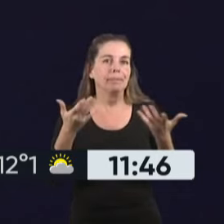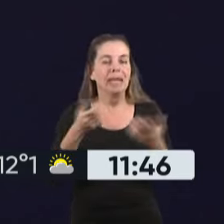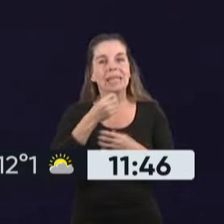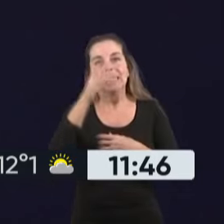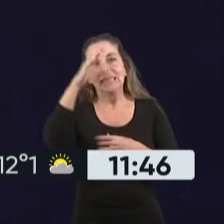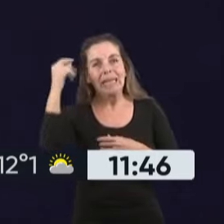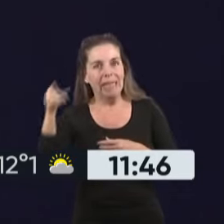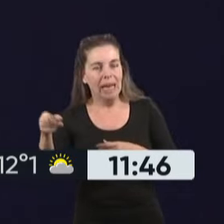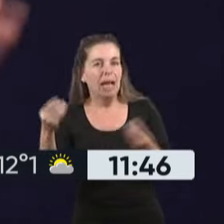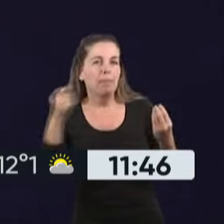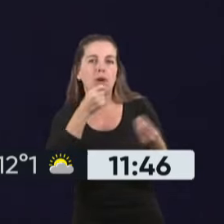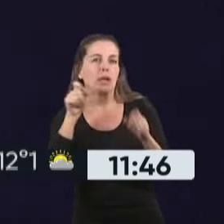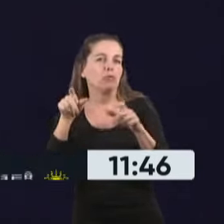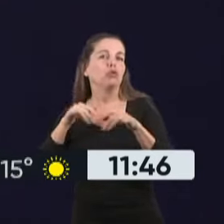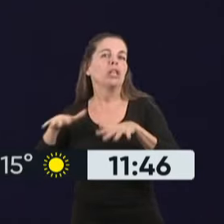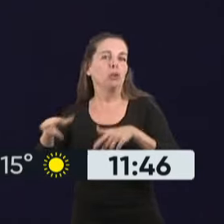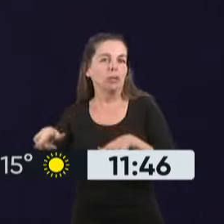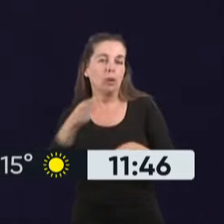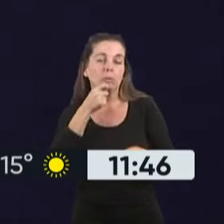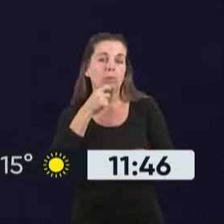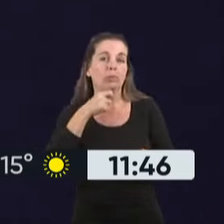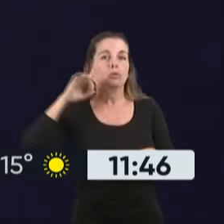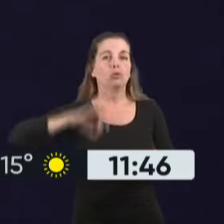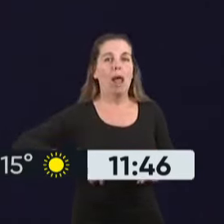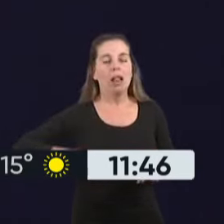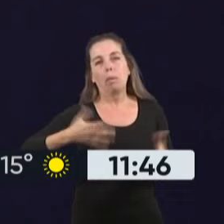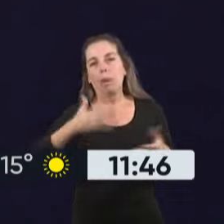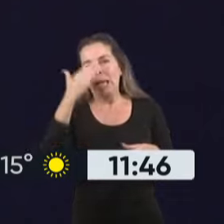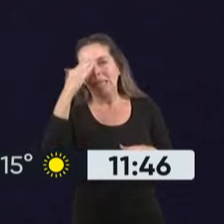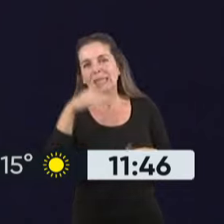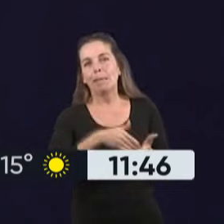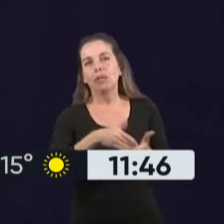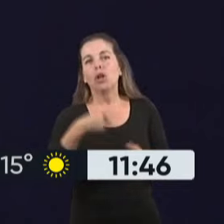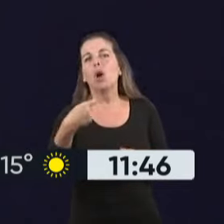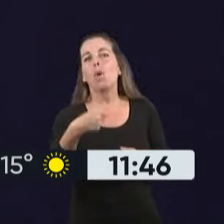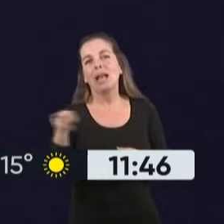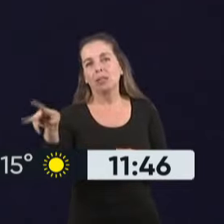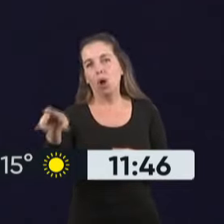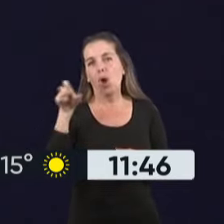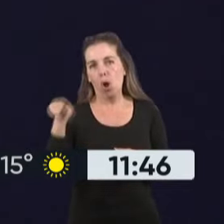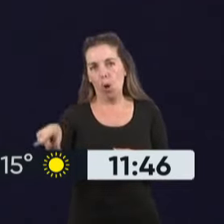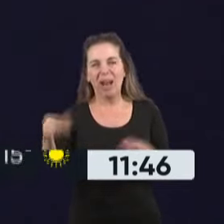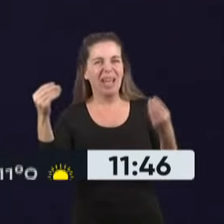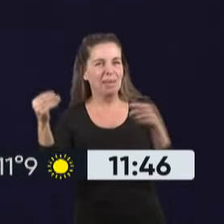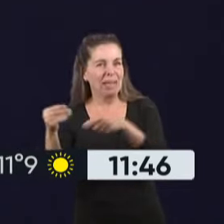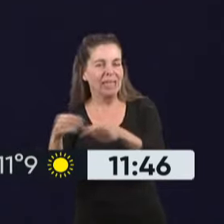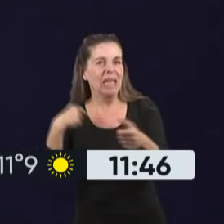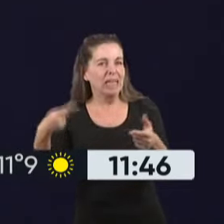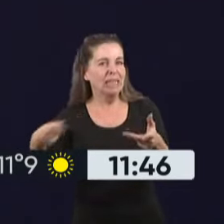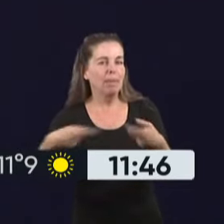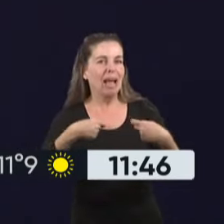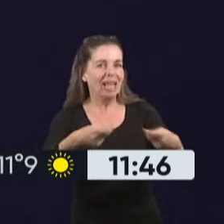más de lo que le ingresa, ¿no? Gana, no sé, 15 millones de pesos en jubilación. Me gustaría saber qué le pasa si todos los meses empieza a